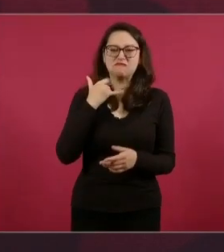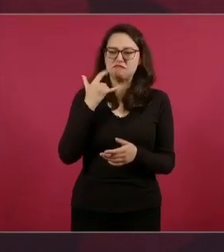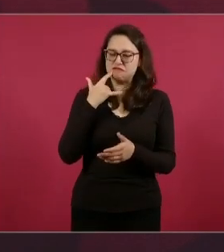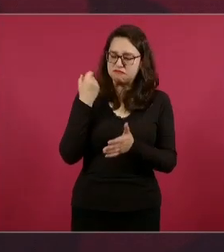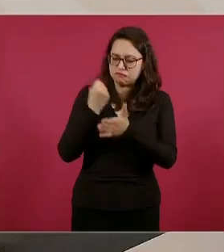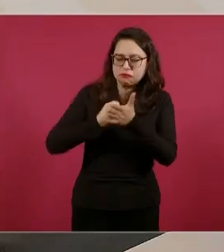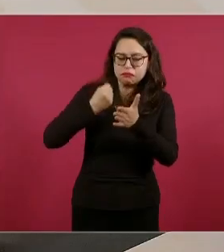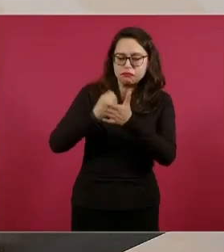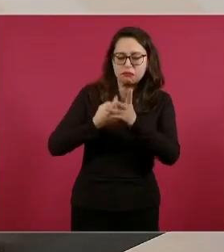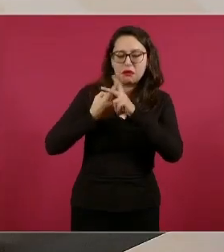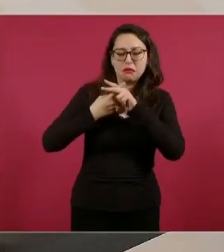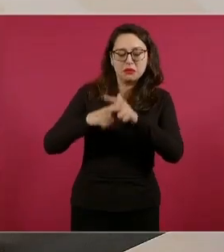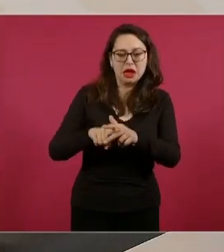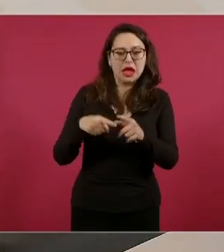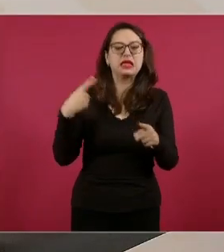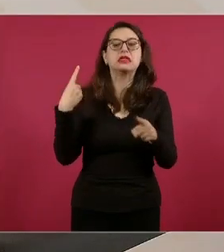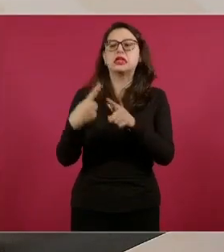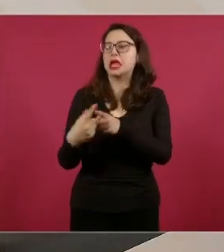pueblo.